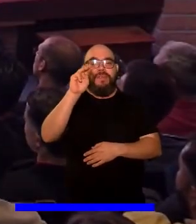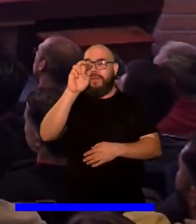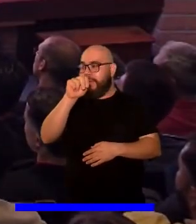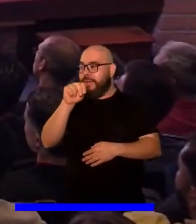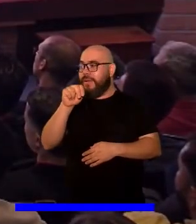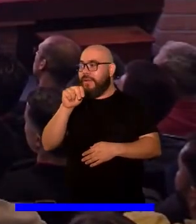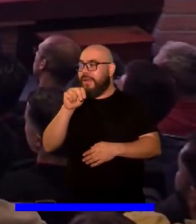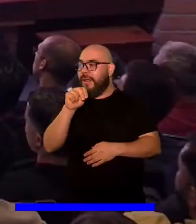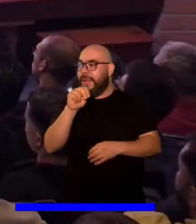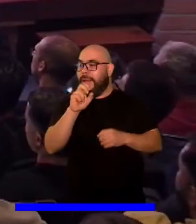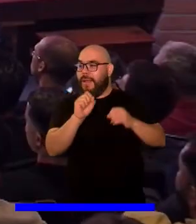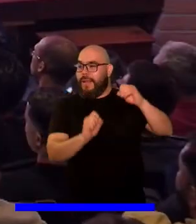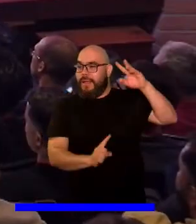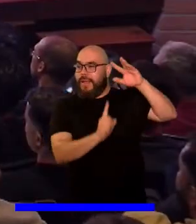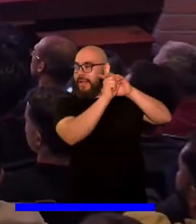decir cuál fue